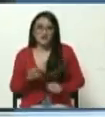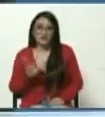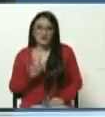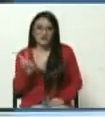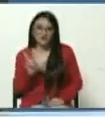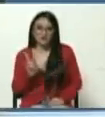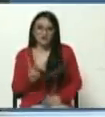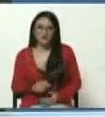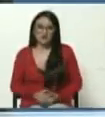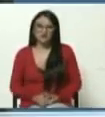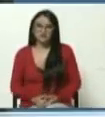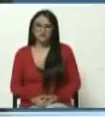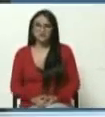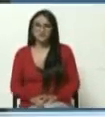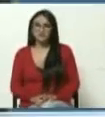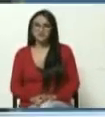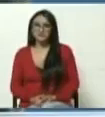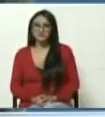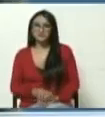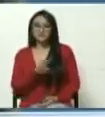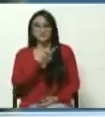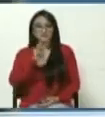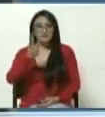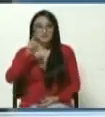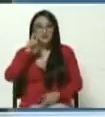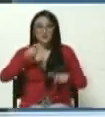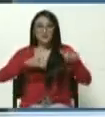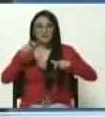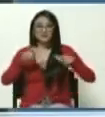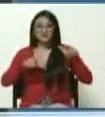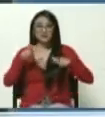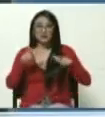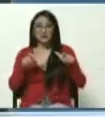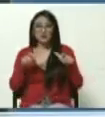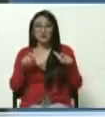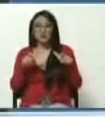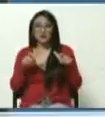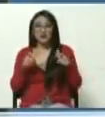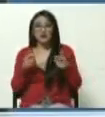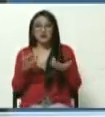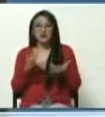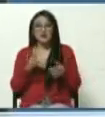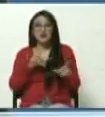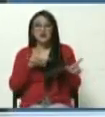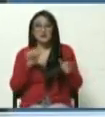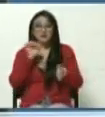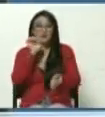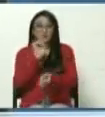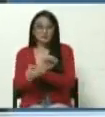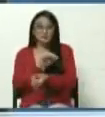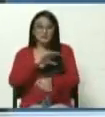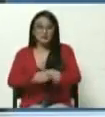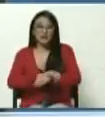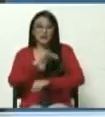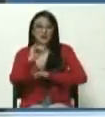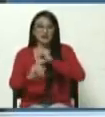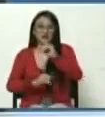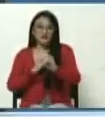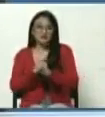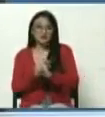venezolana. Estas 23 personas están siendo solicitadas con orden de captura